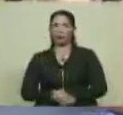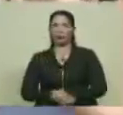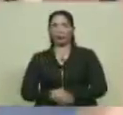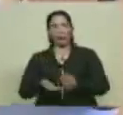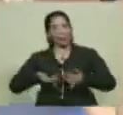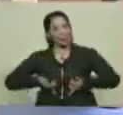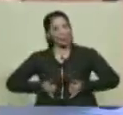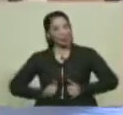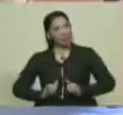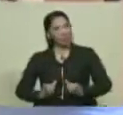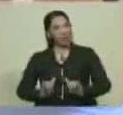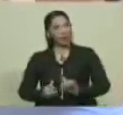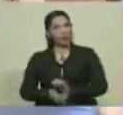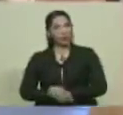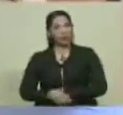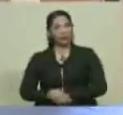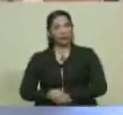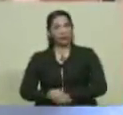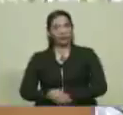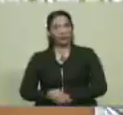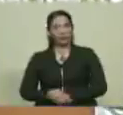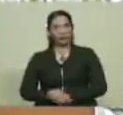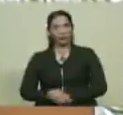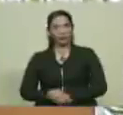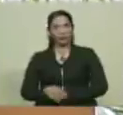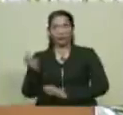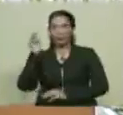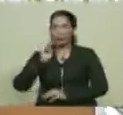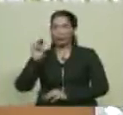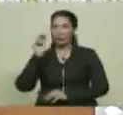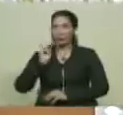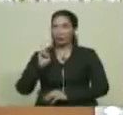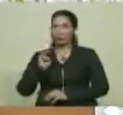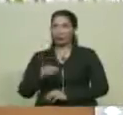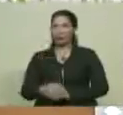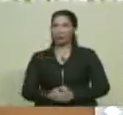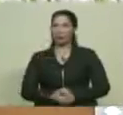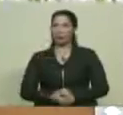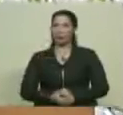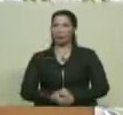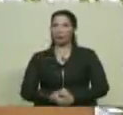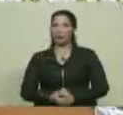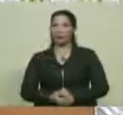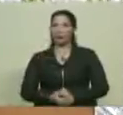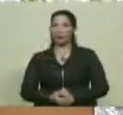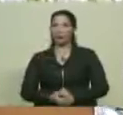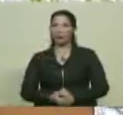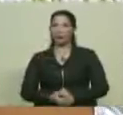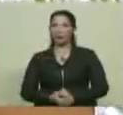nuestro guía, de nuestro maestro Luis Reyes Reyes.